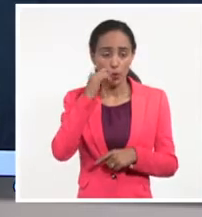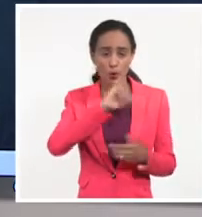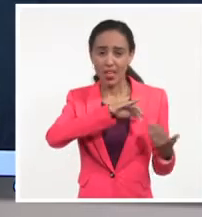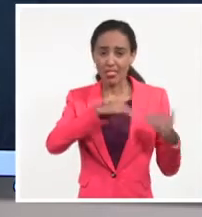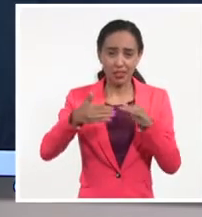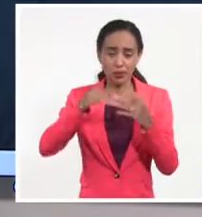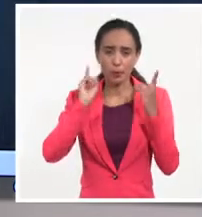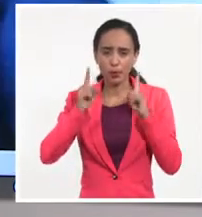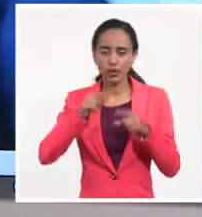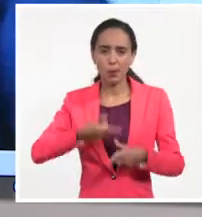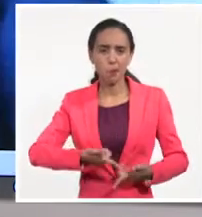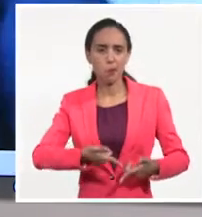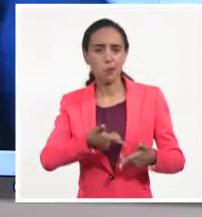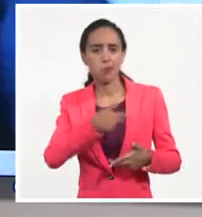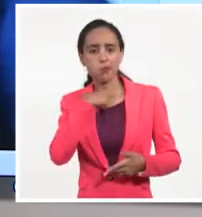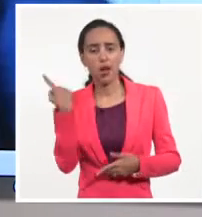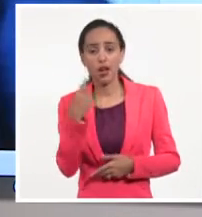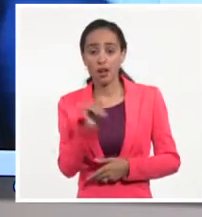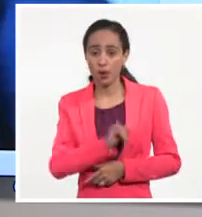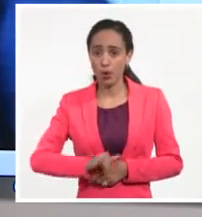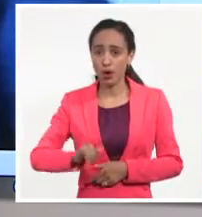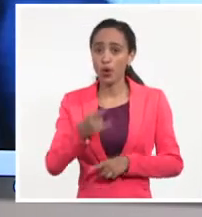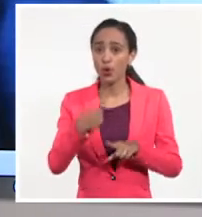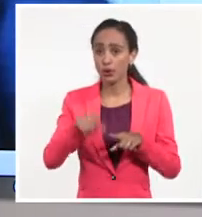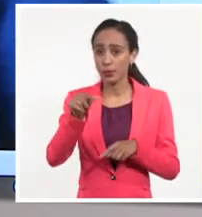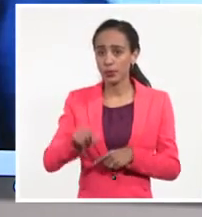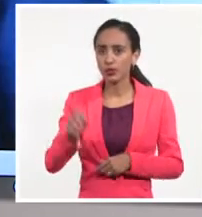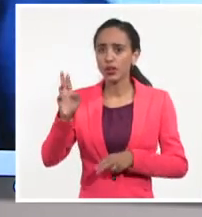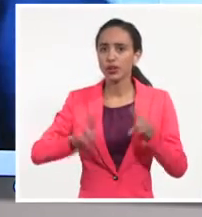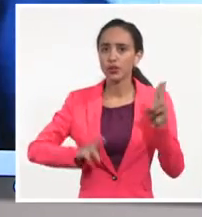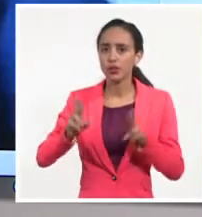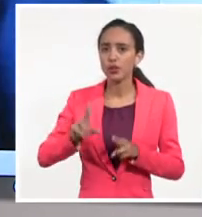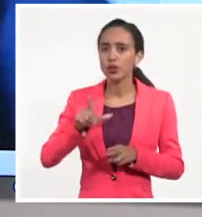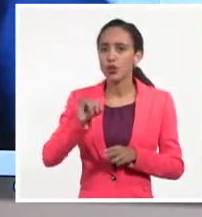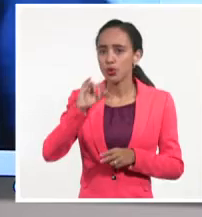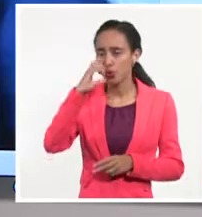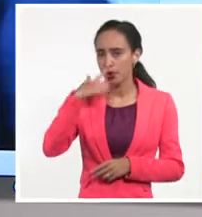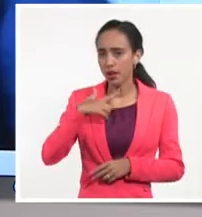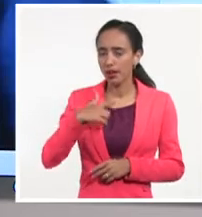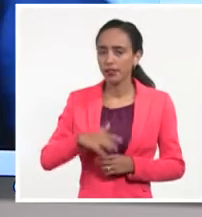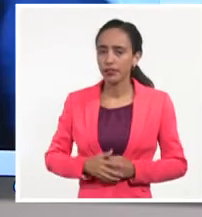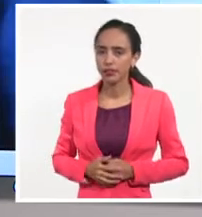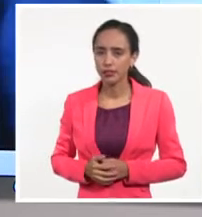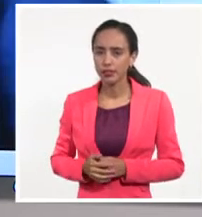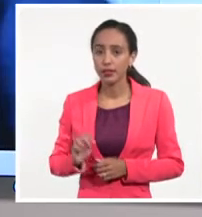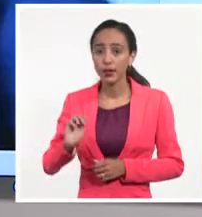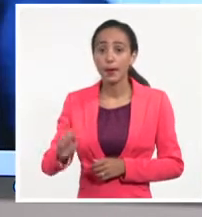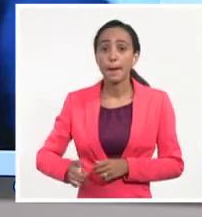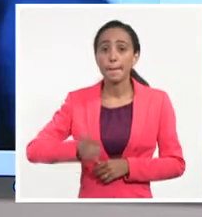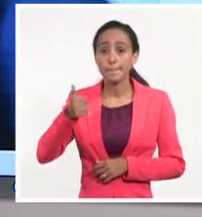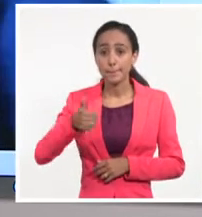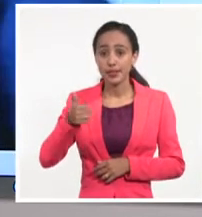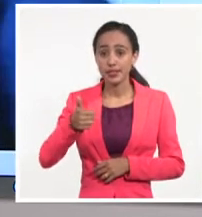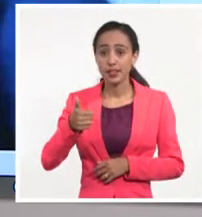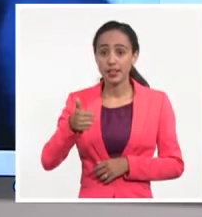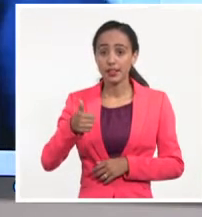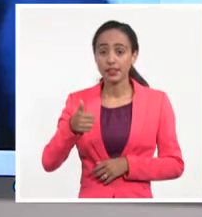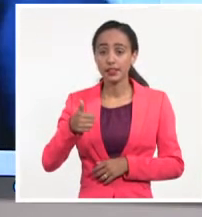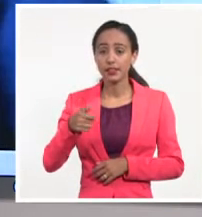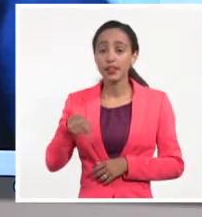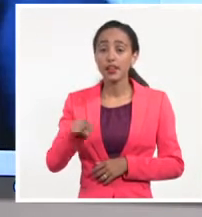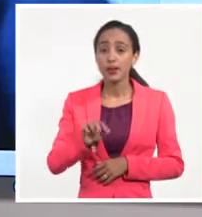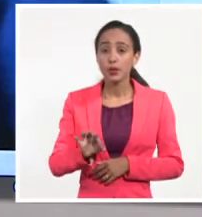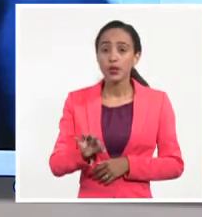por causas similares. Otro simpatizante de Lula en Ceará, el nordeste, donde por cierto el expresidente y el PT son muy